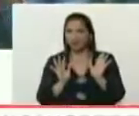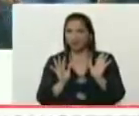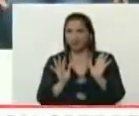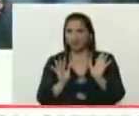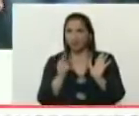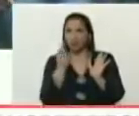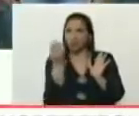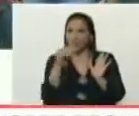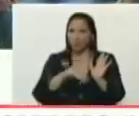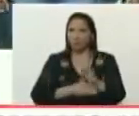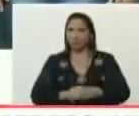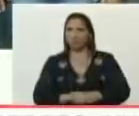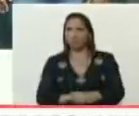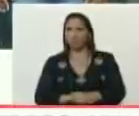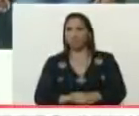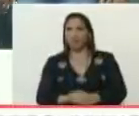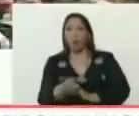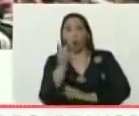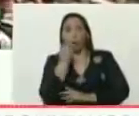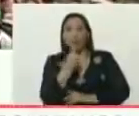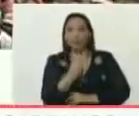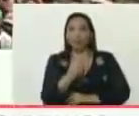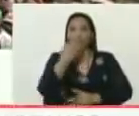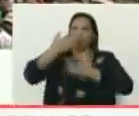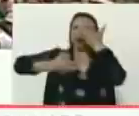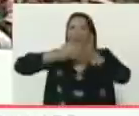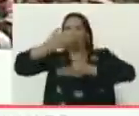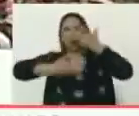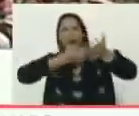Uno más. ¿Los hombres dicen?